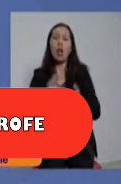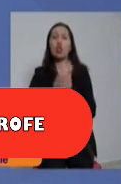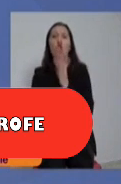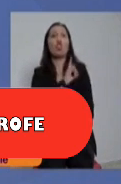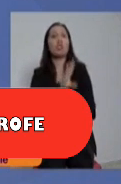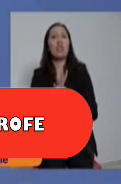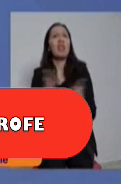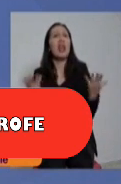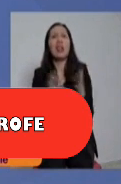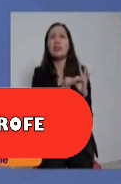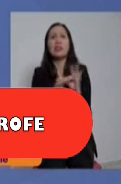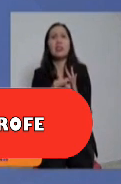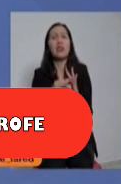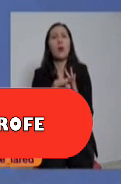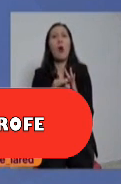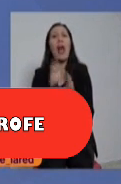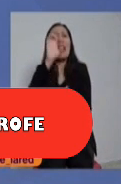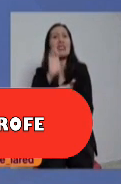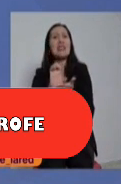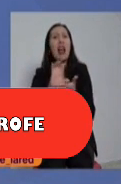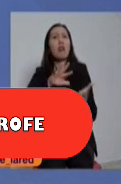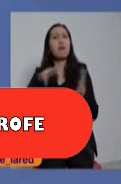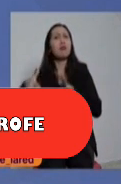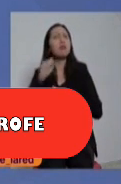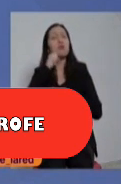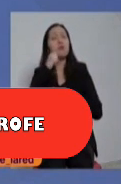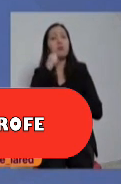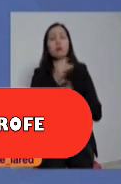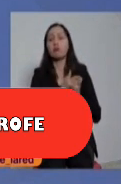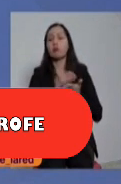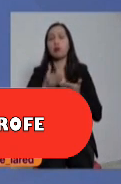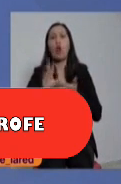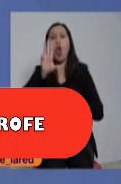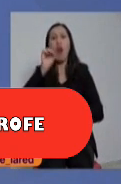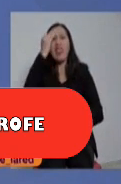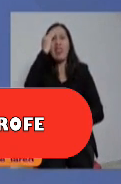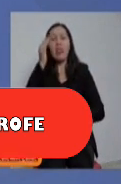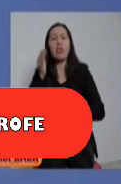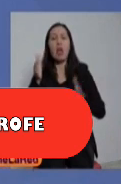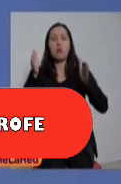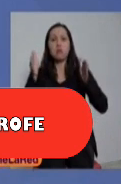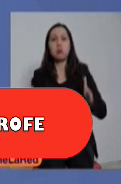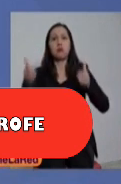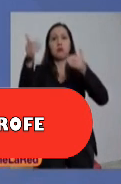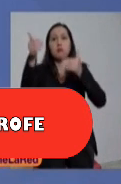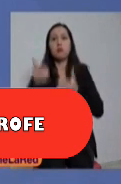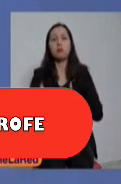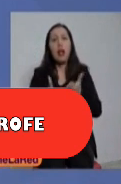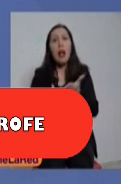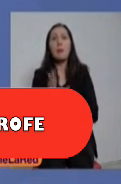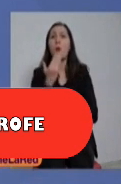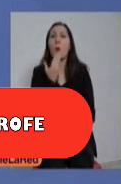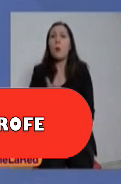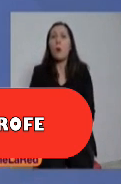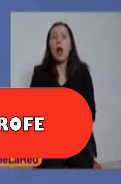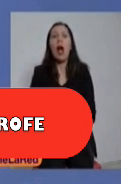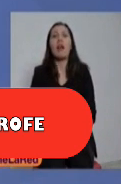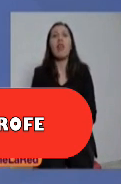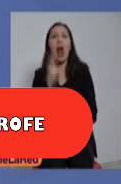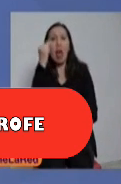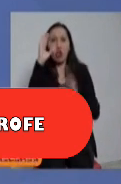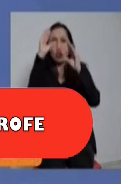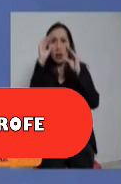nacional. Este estado de catástrofe tendrá una vigencia de 90 días y entrará en vigencia a partir de las